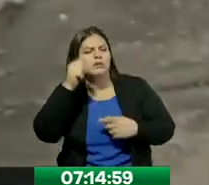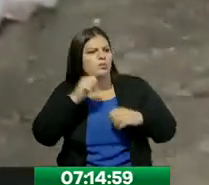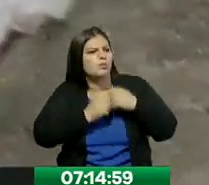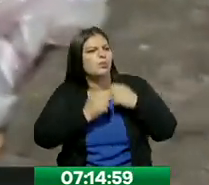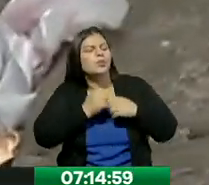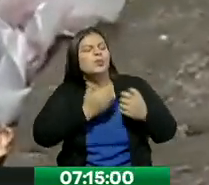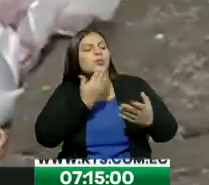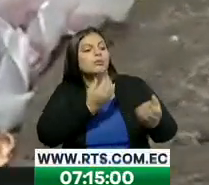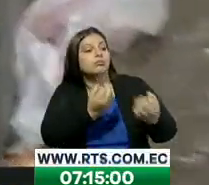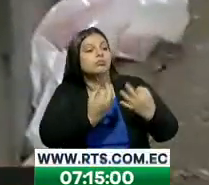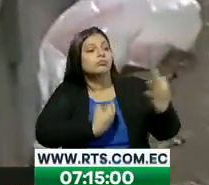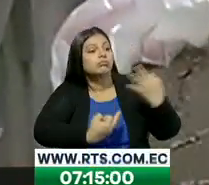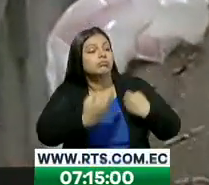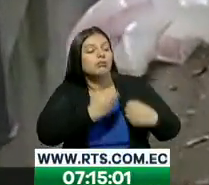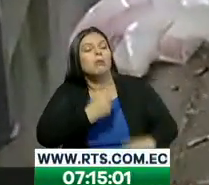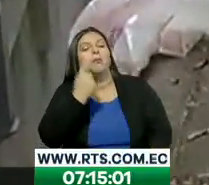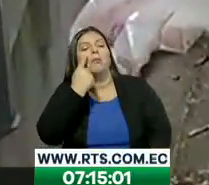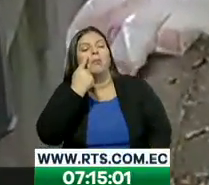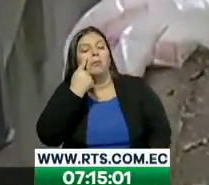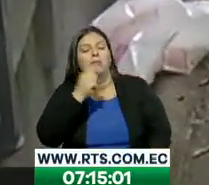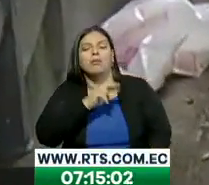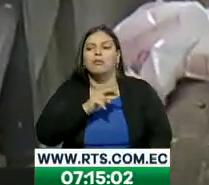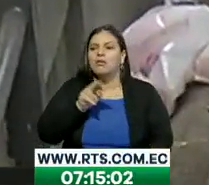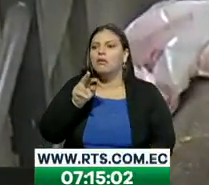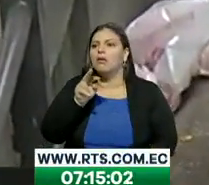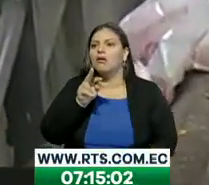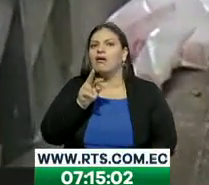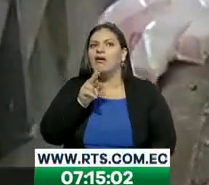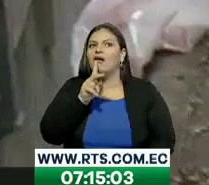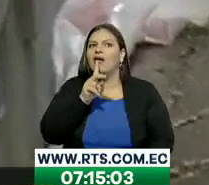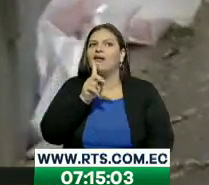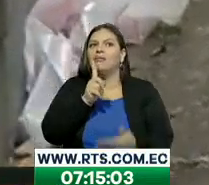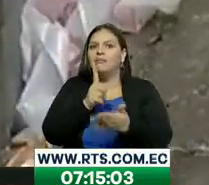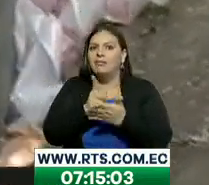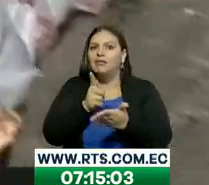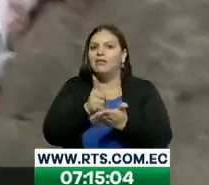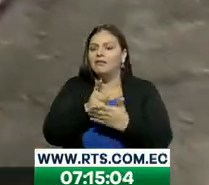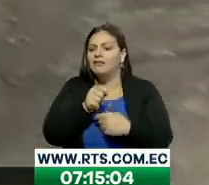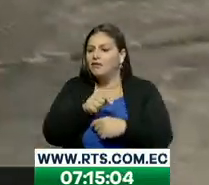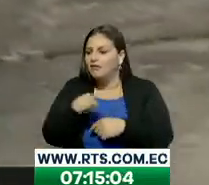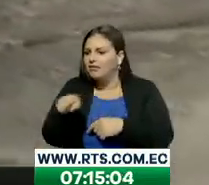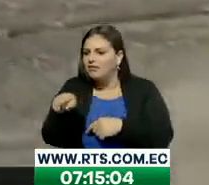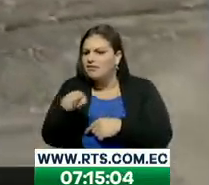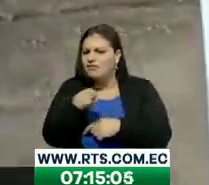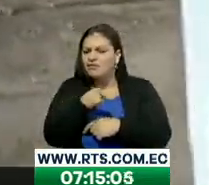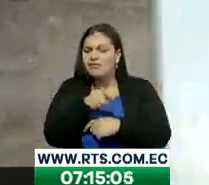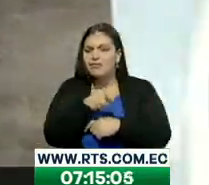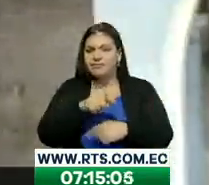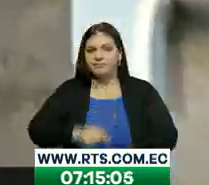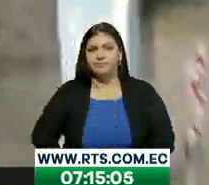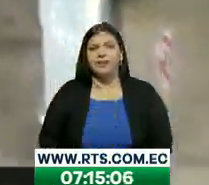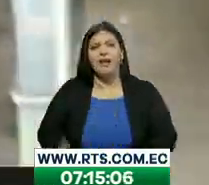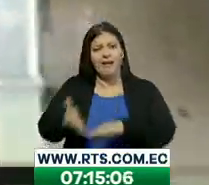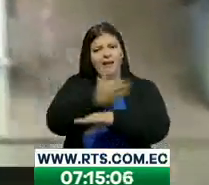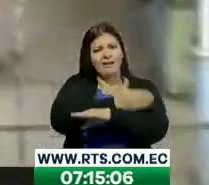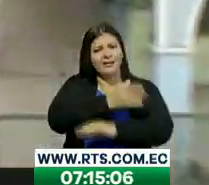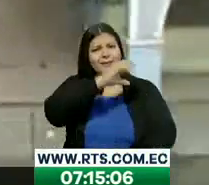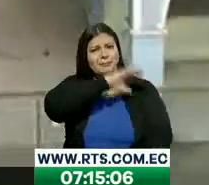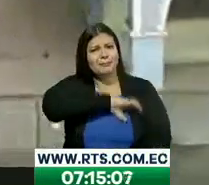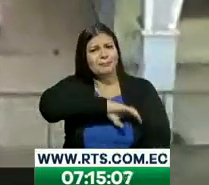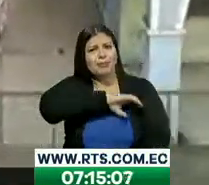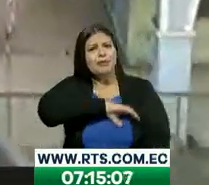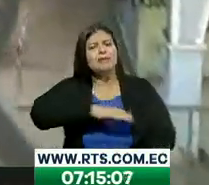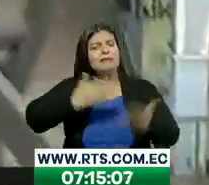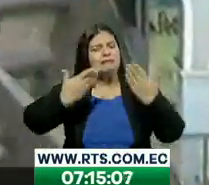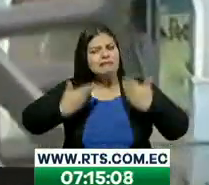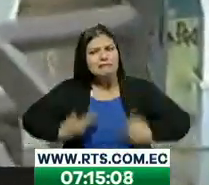descansan en este sitio. Es importante informar que hace unos meses la Policía Nacional